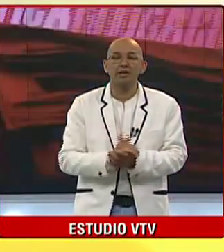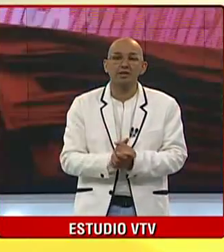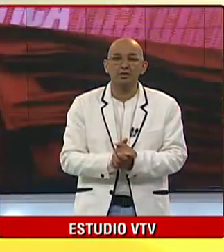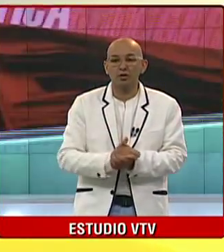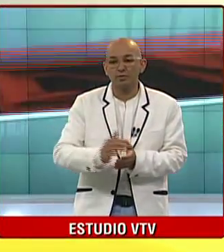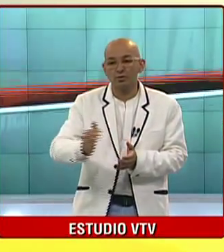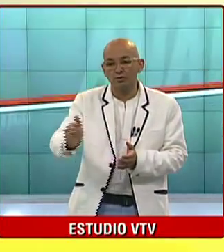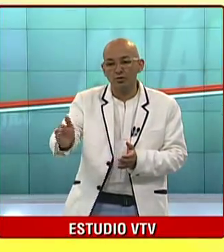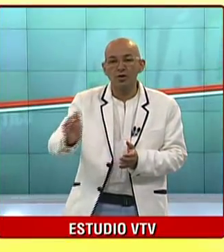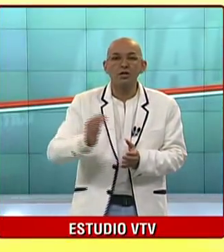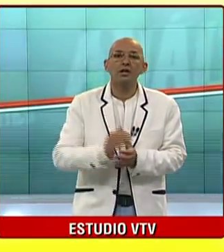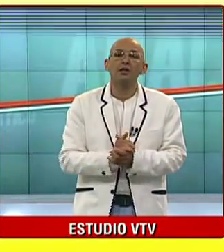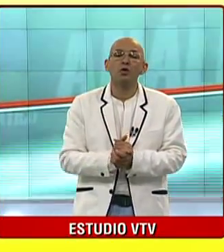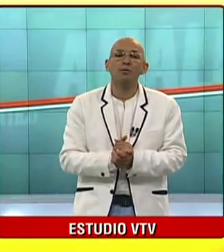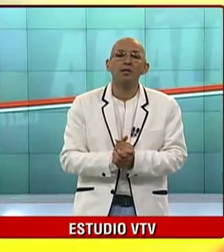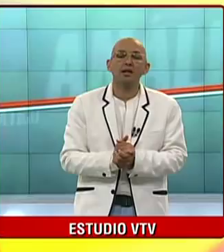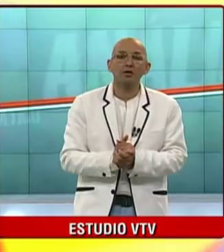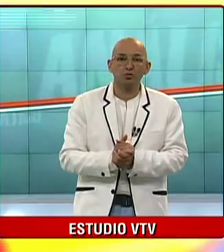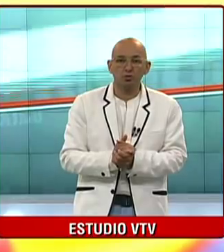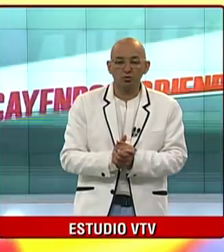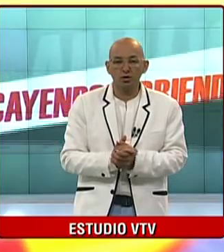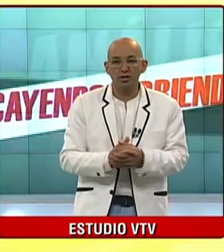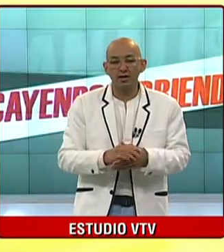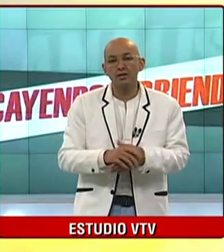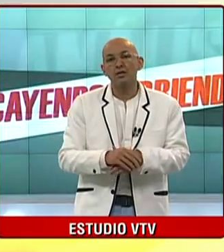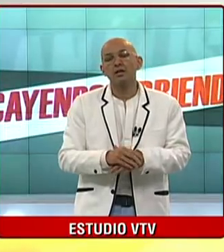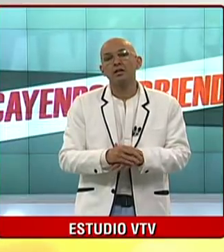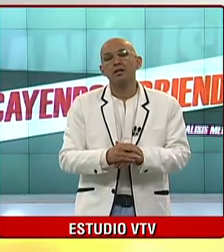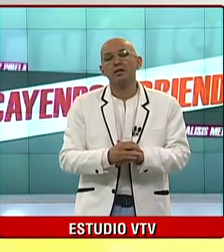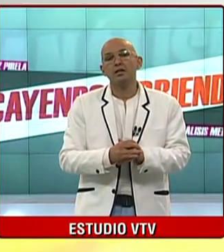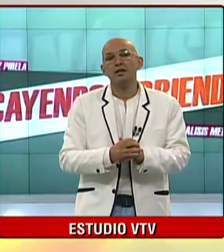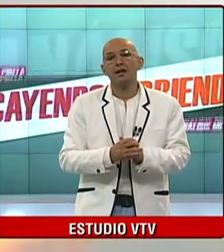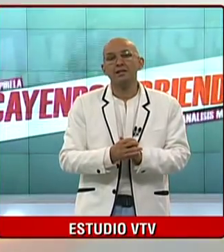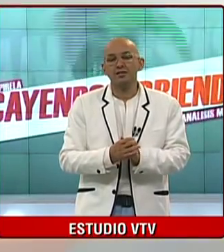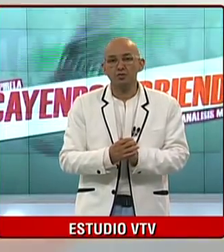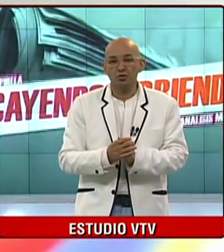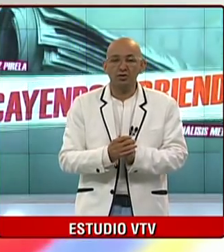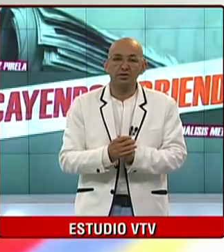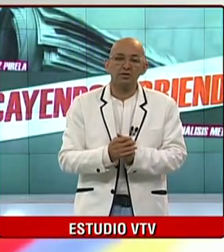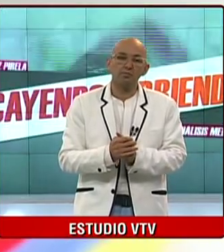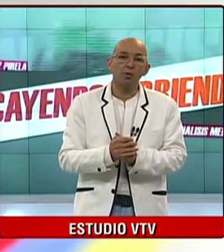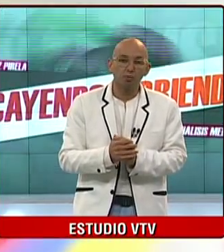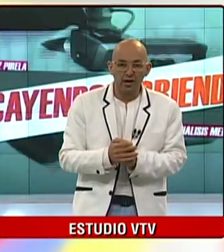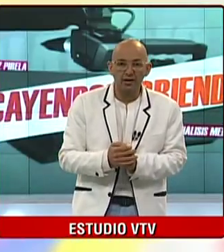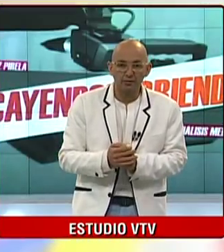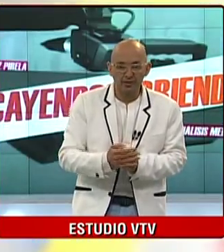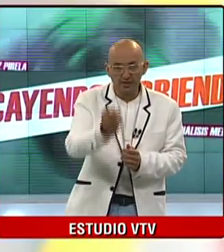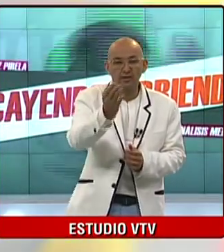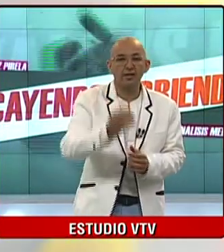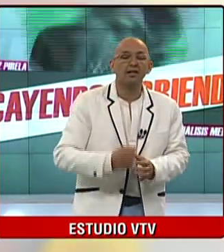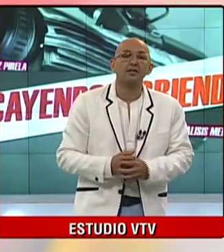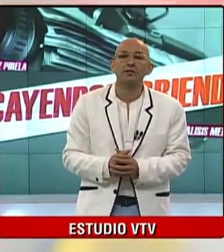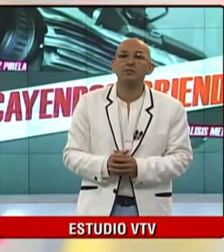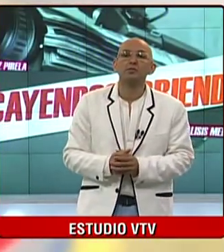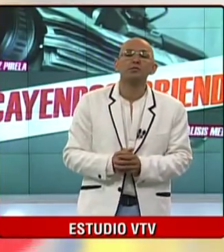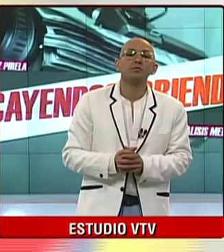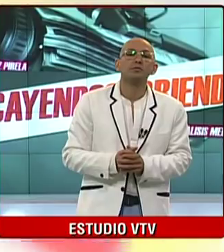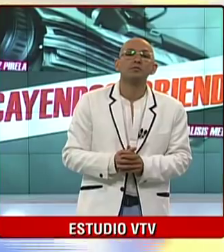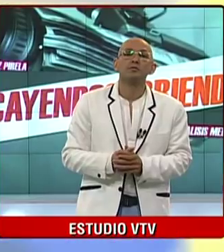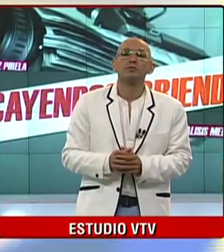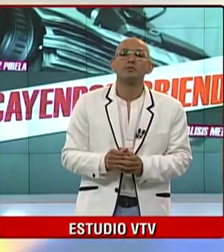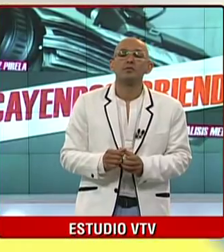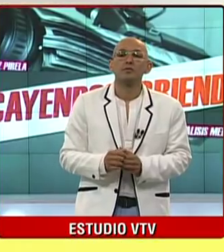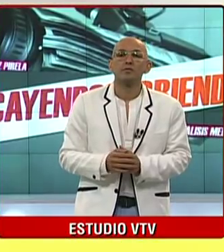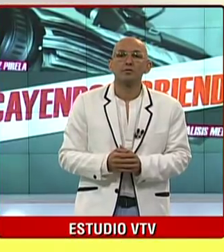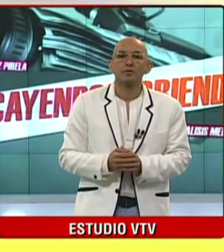estos caminos verdes, estos caminos que no respetan la constitucionalidad y las decisiones populares. Presidente, adelante.